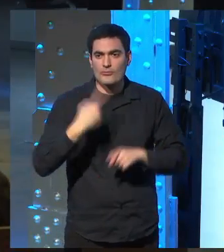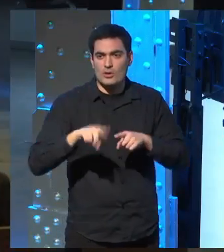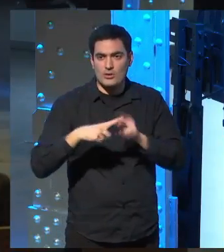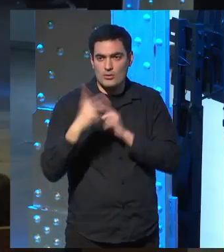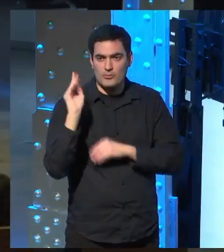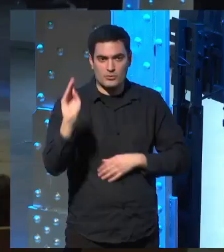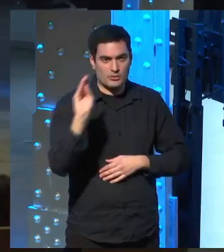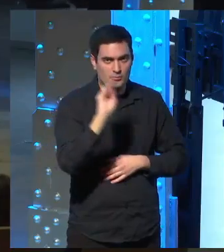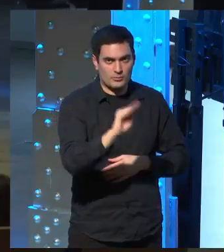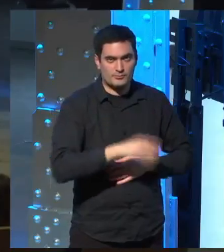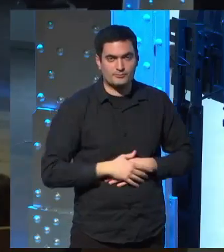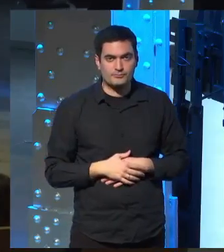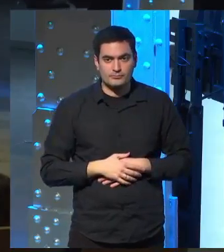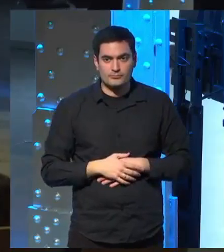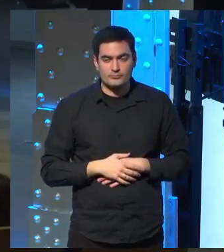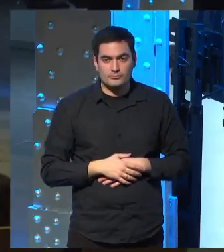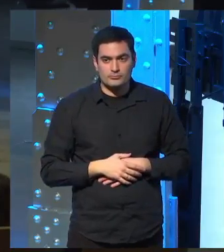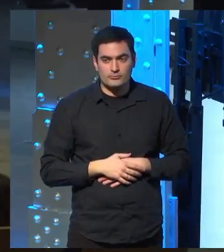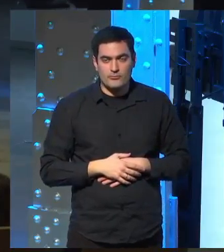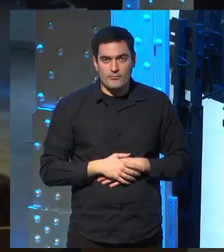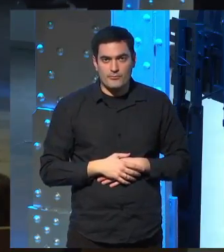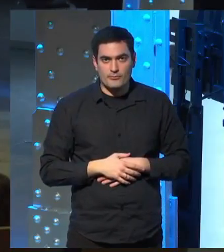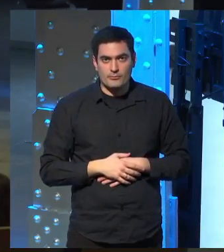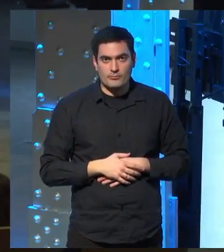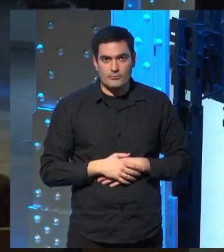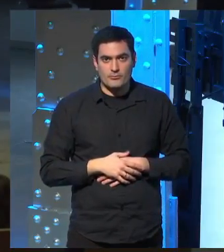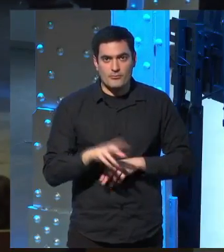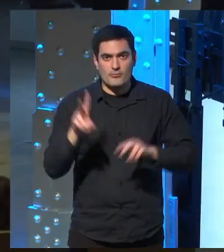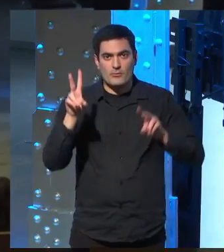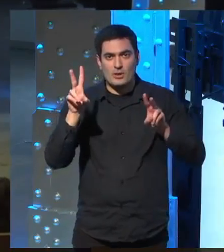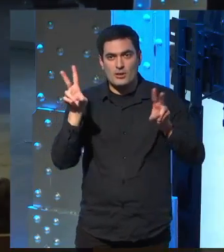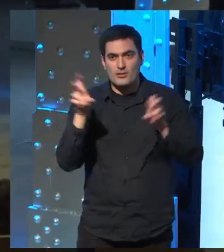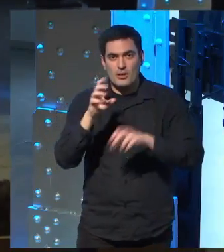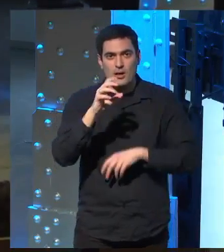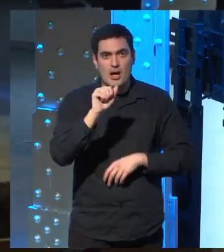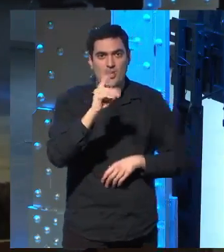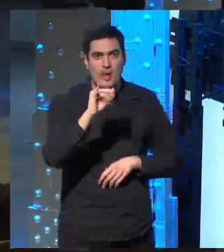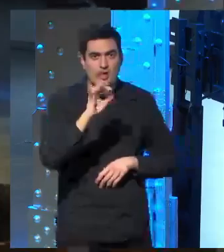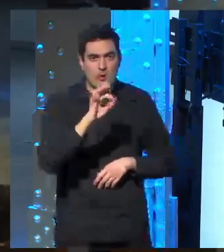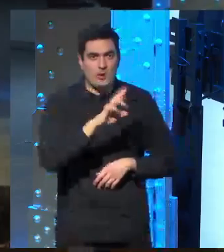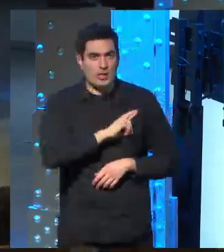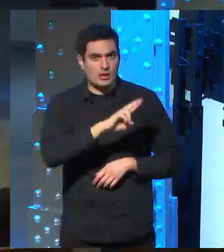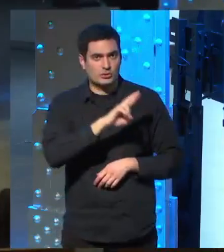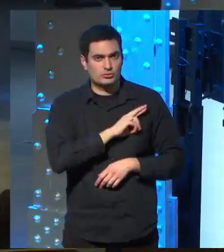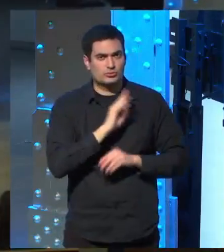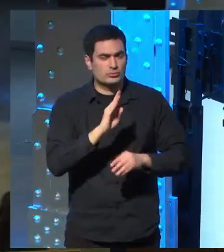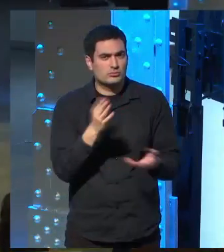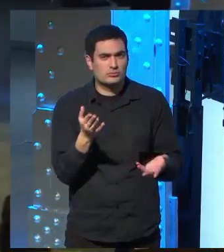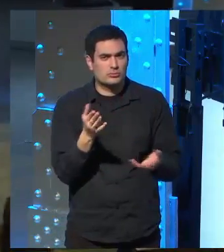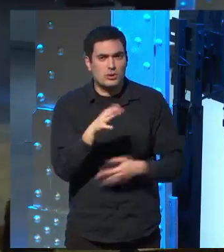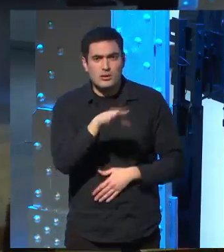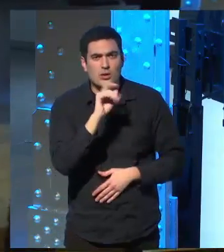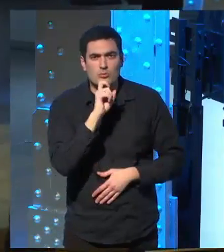me hace el calificativo del adagio, ¿no? Adagio religioso. ¿Cómo lo